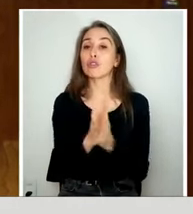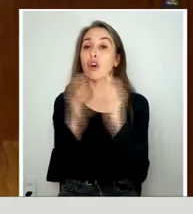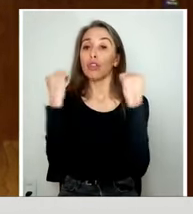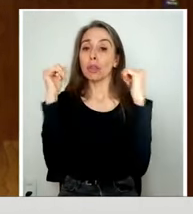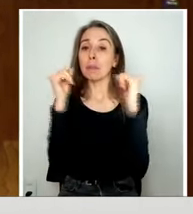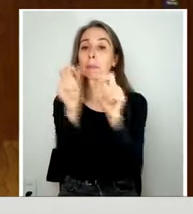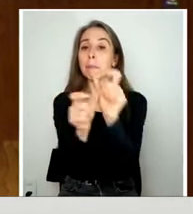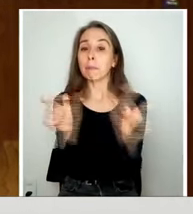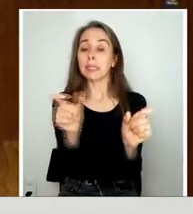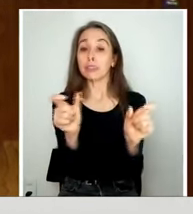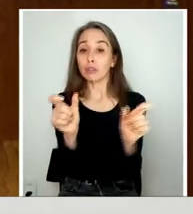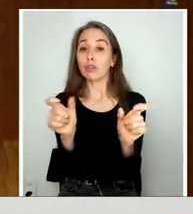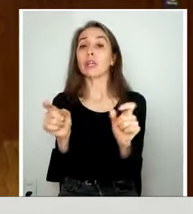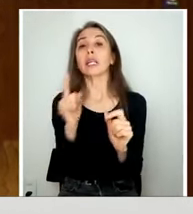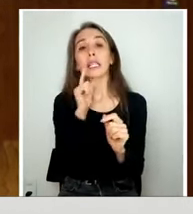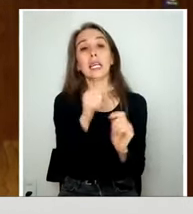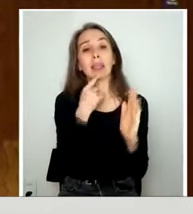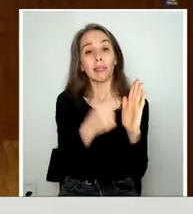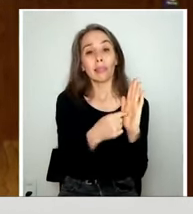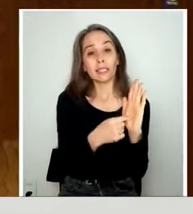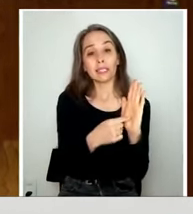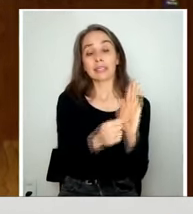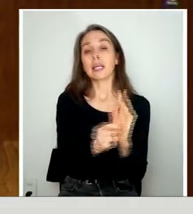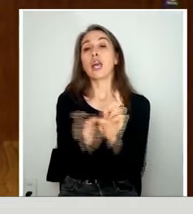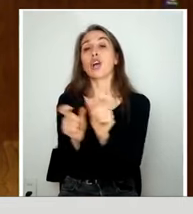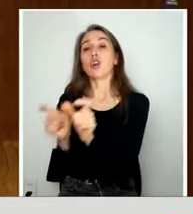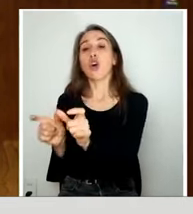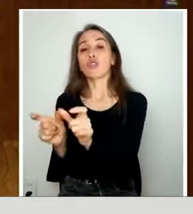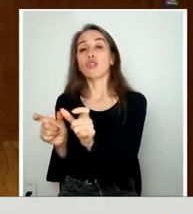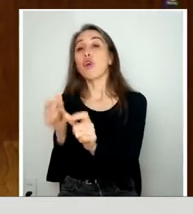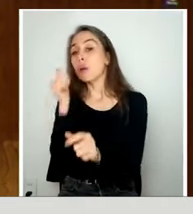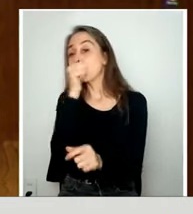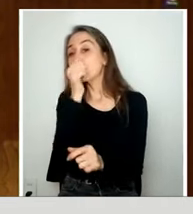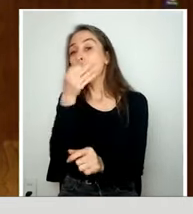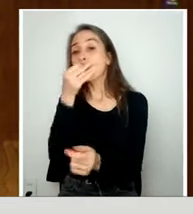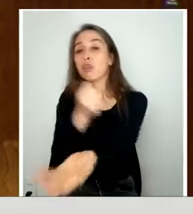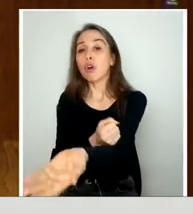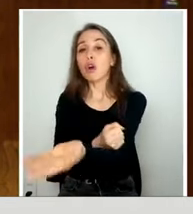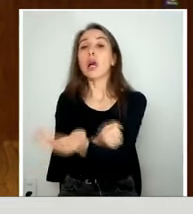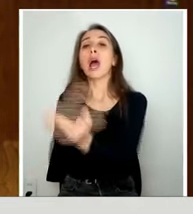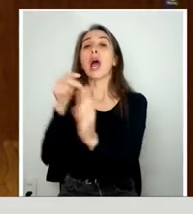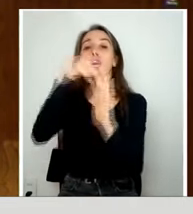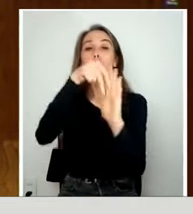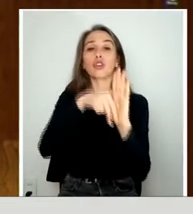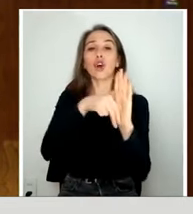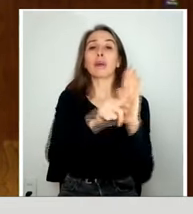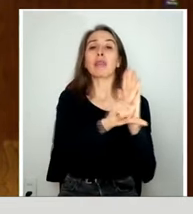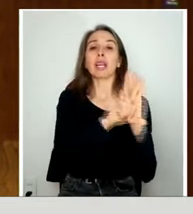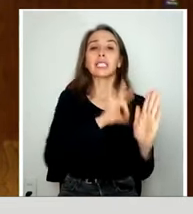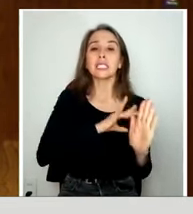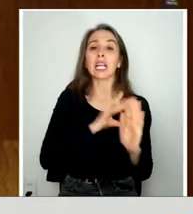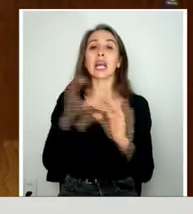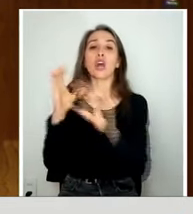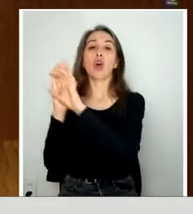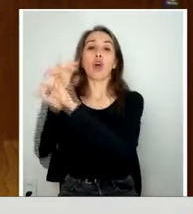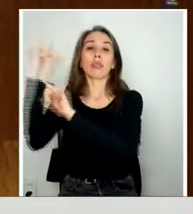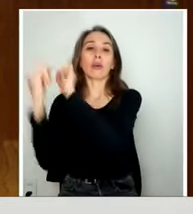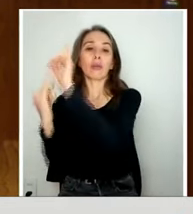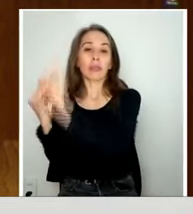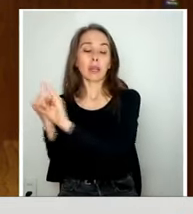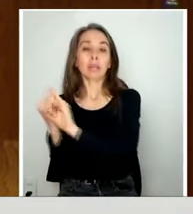a controles de dopaje de conformidad a las normas nacionales e internacionales aplicables y todas las entidades deportivas con obligaciones